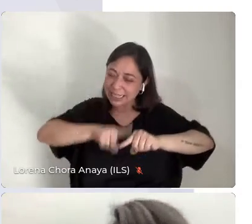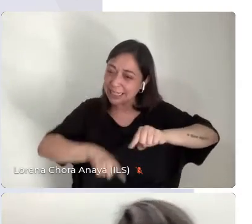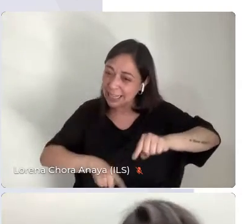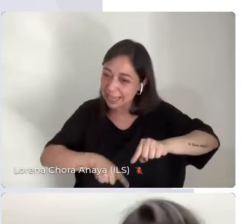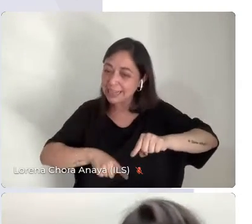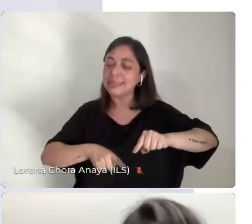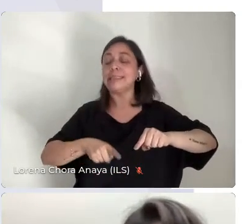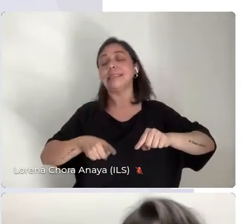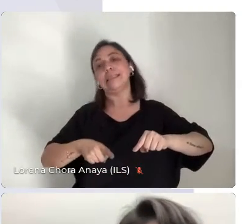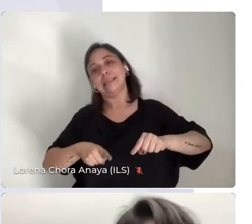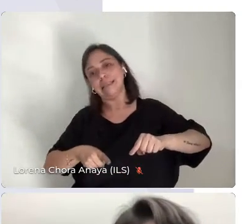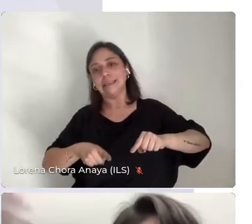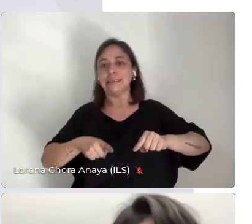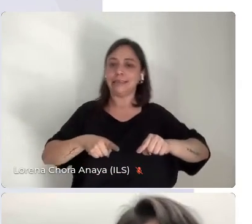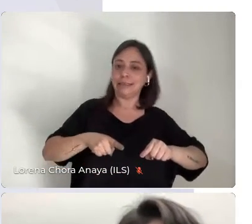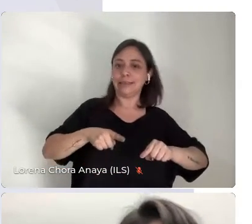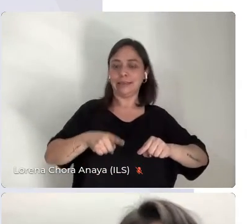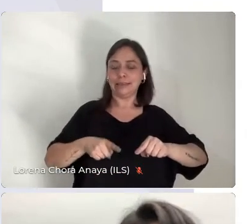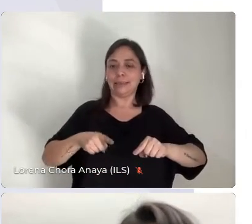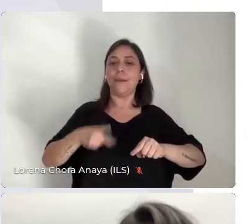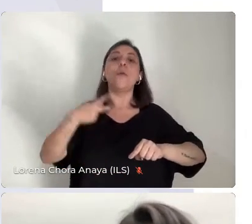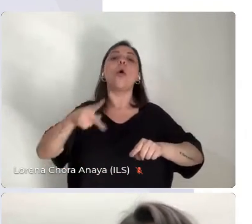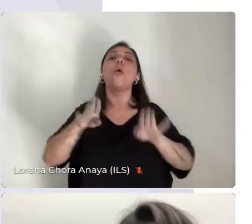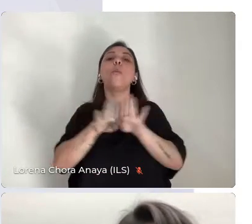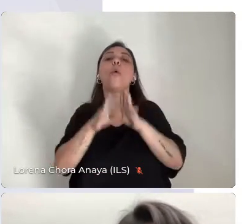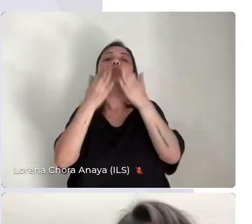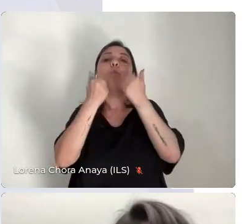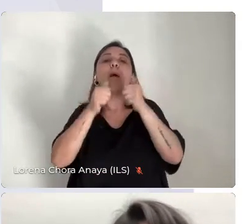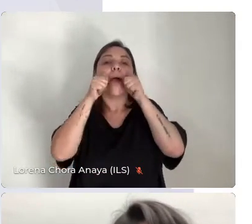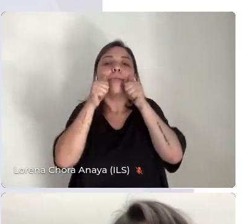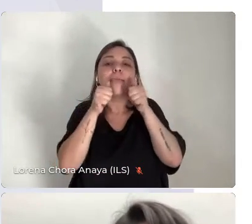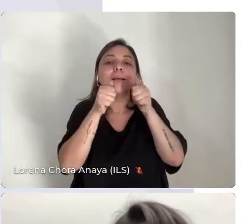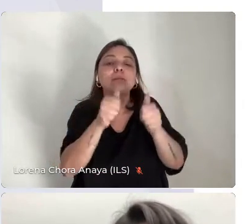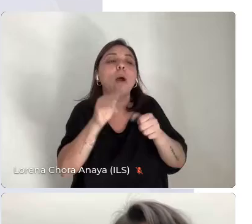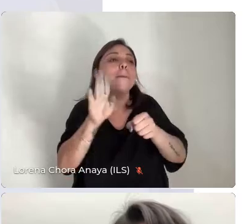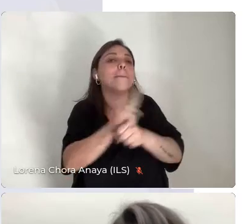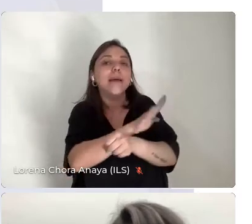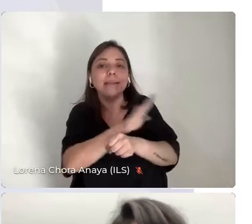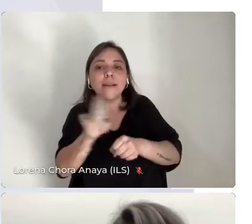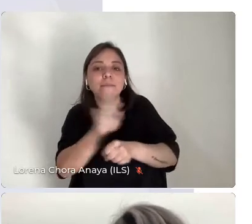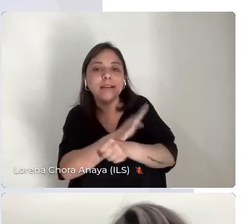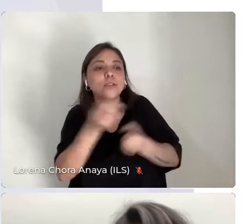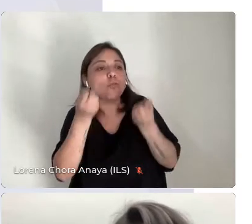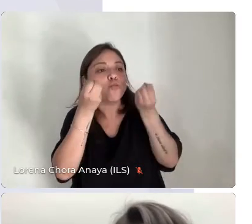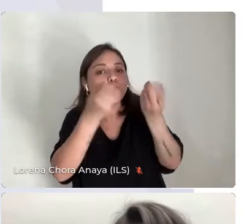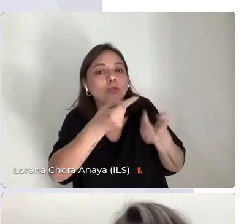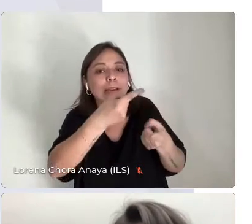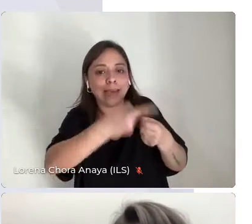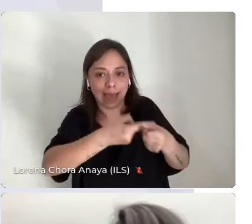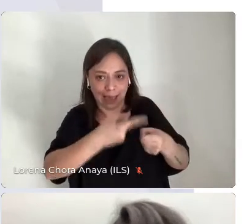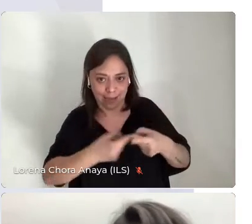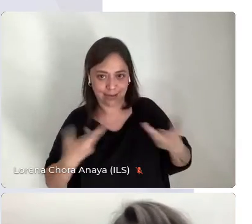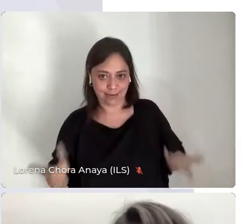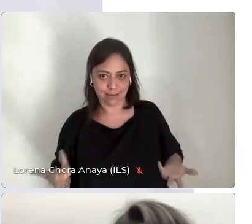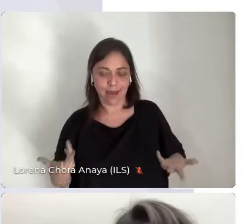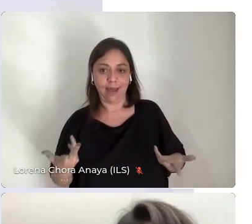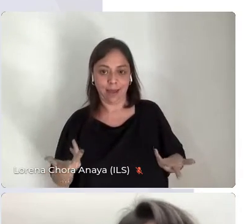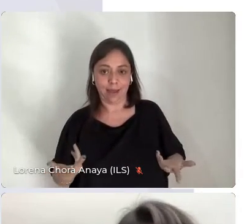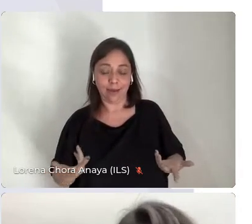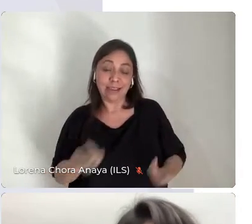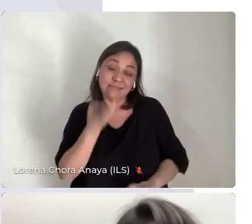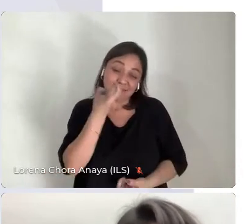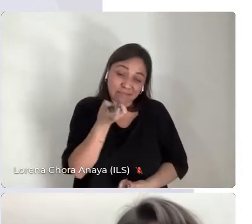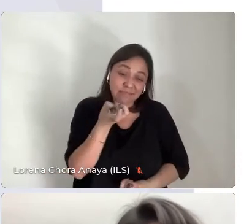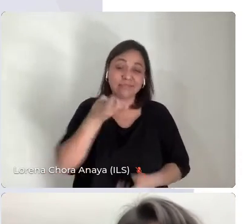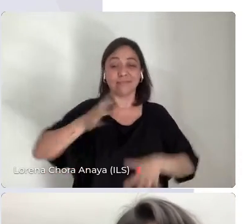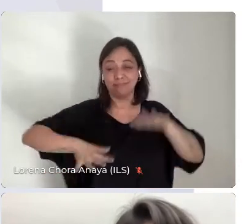ese beneficiario final que está esperando recibir algo. Entonces, en aquellos programas donde quizá no lo hemos logrado en la